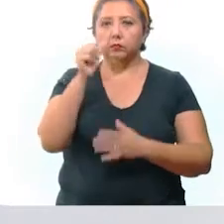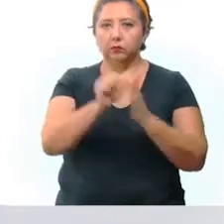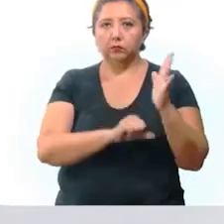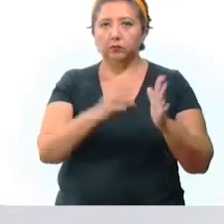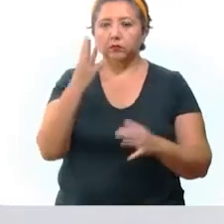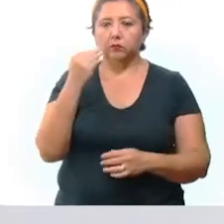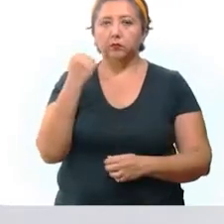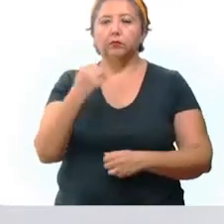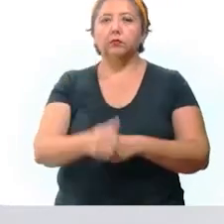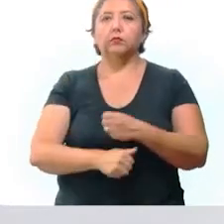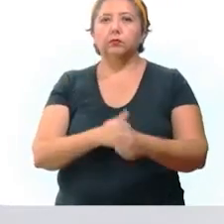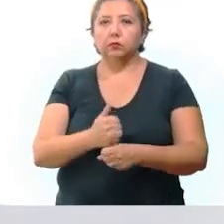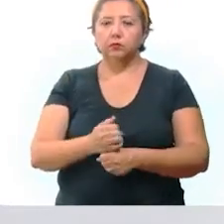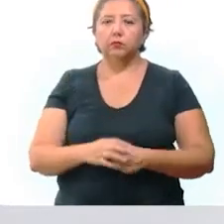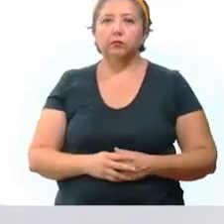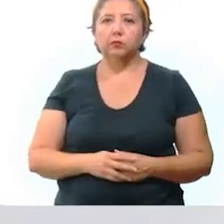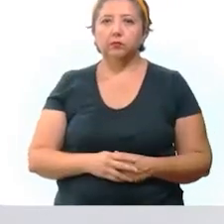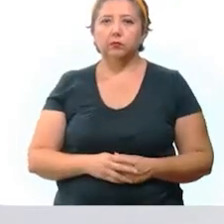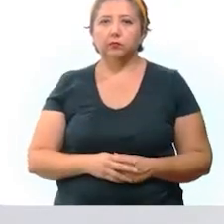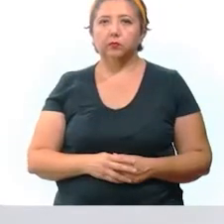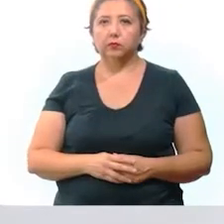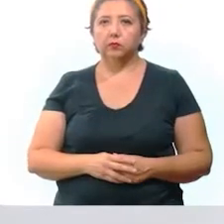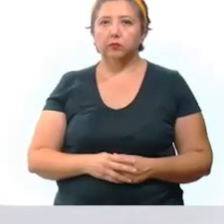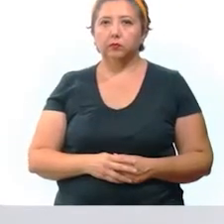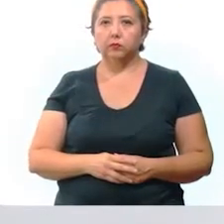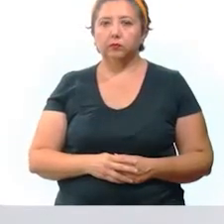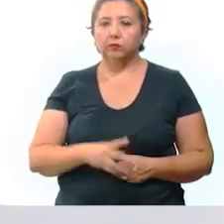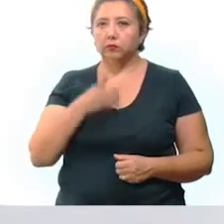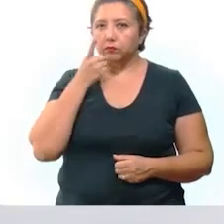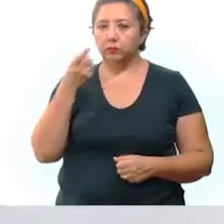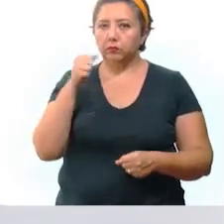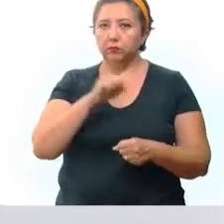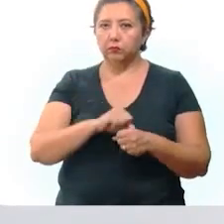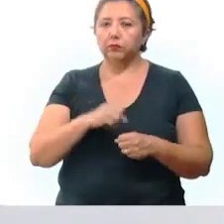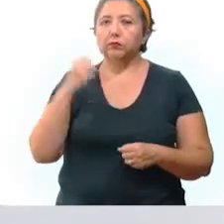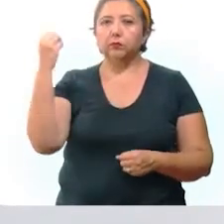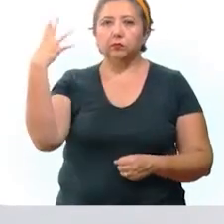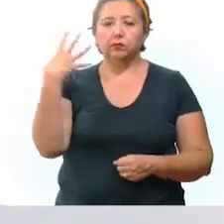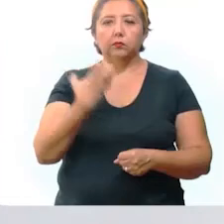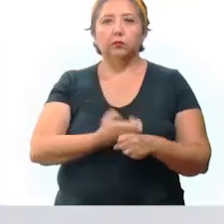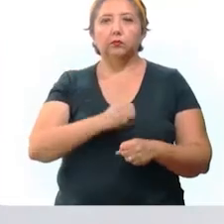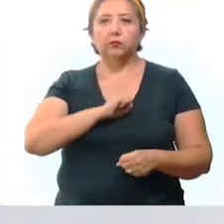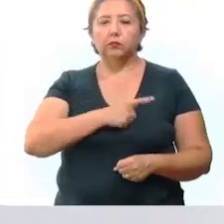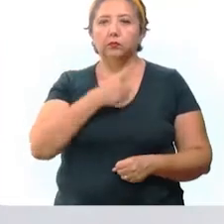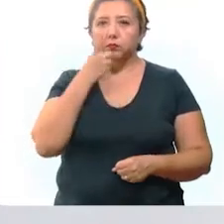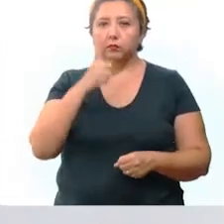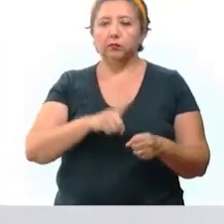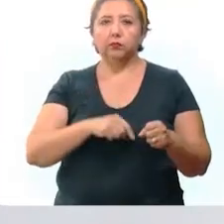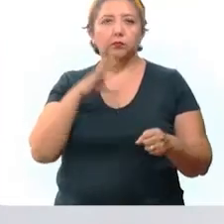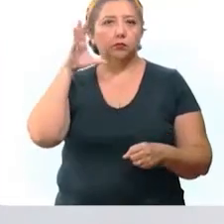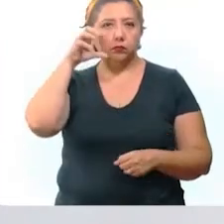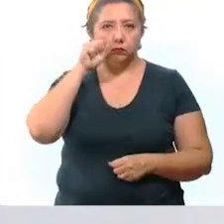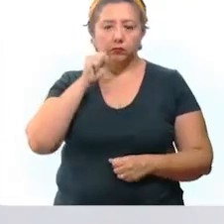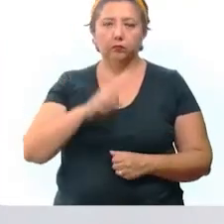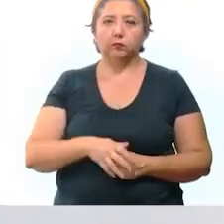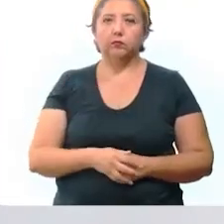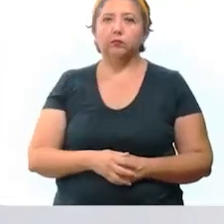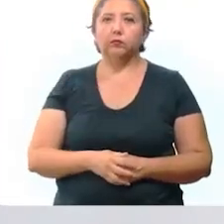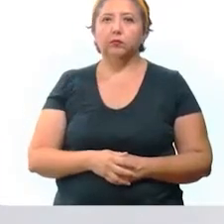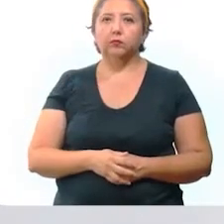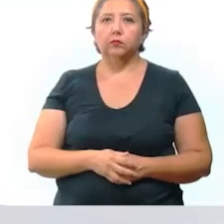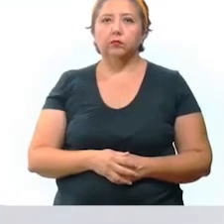casos es de 1 mes a 99 años. Los indicadores semanales del Semáforo Estatal de Salud marcan color